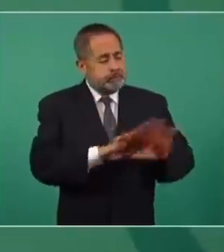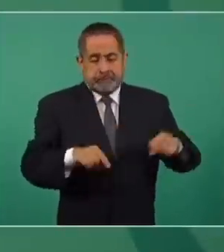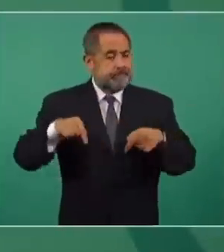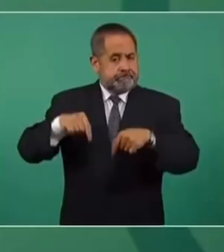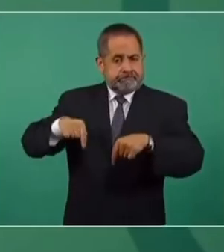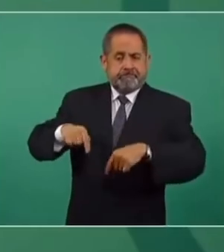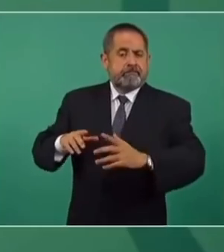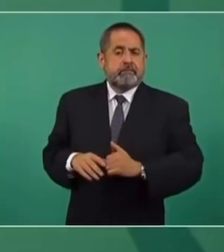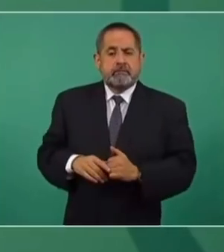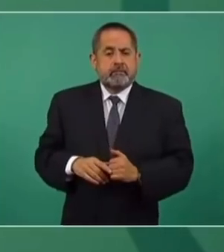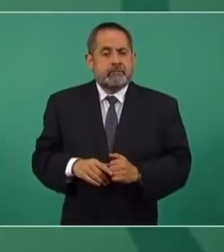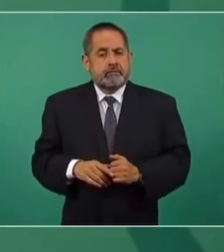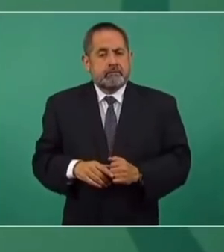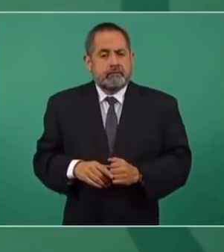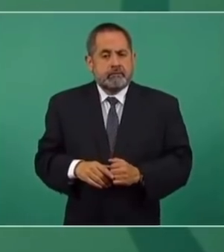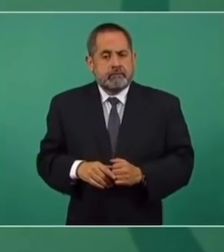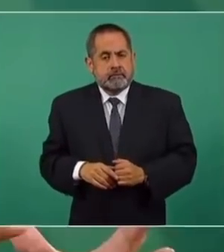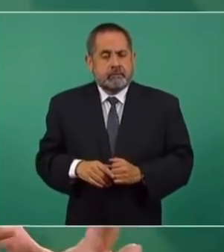aquí